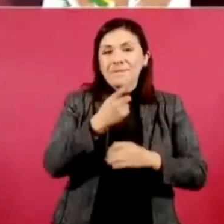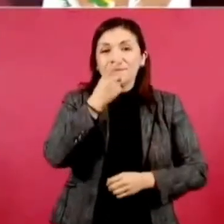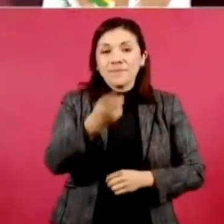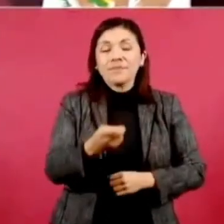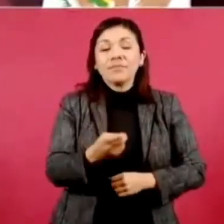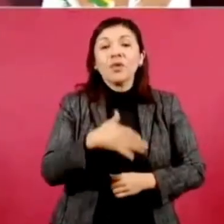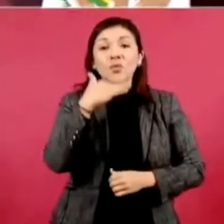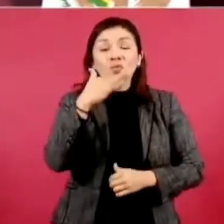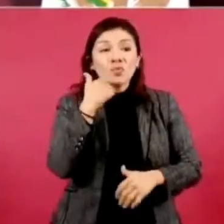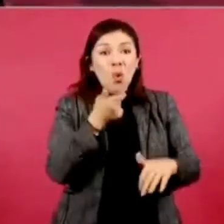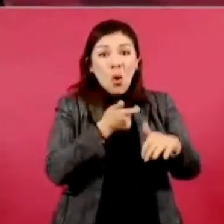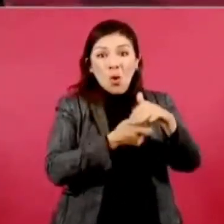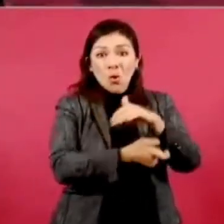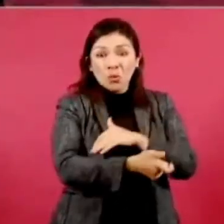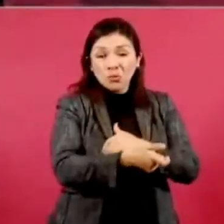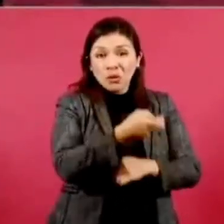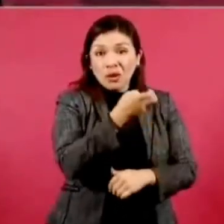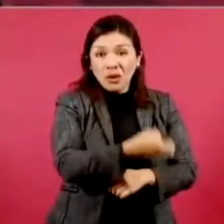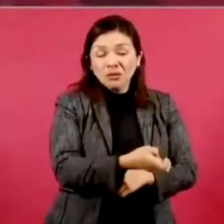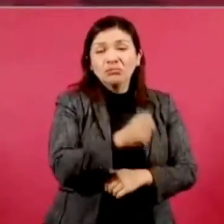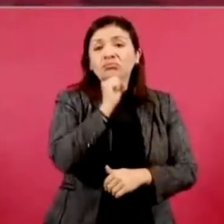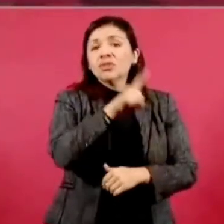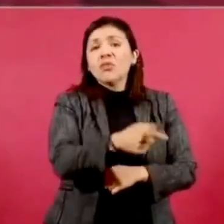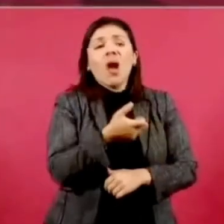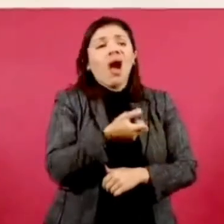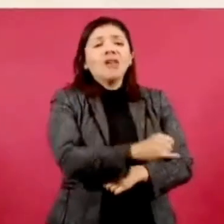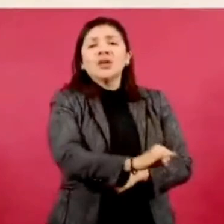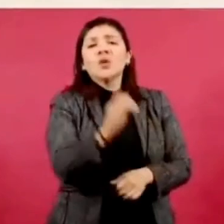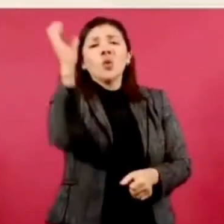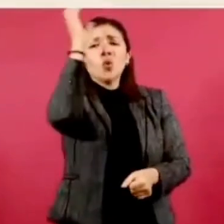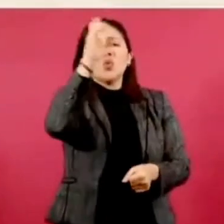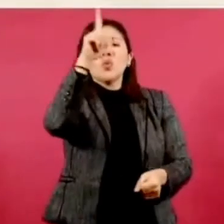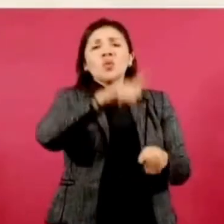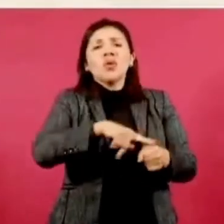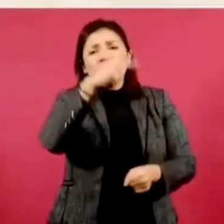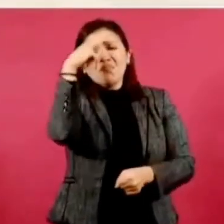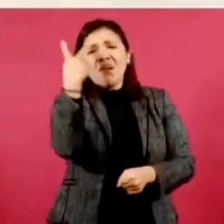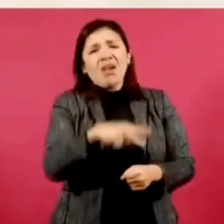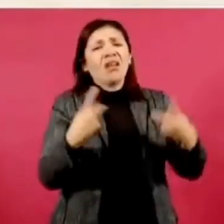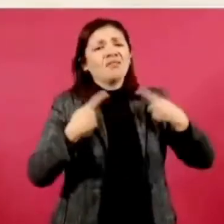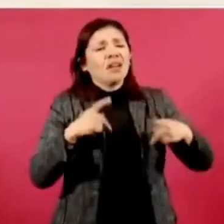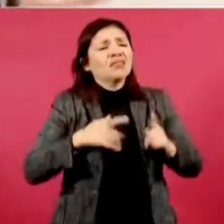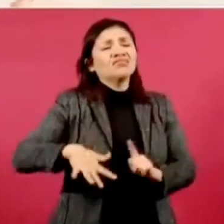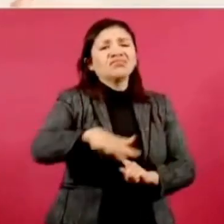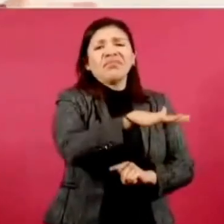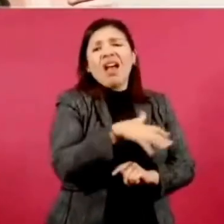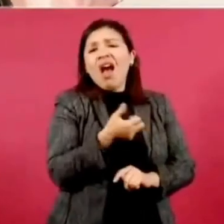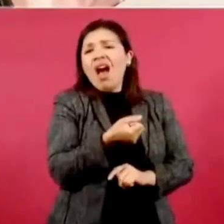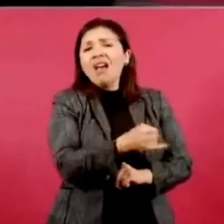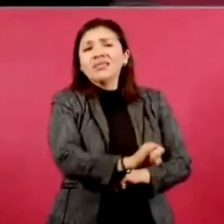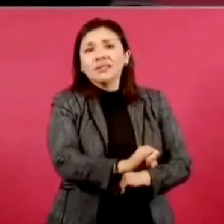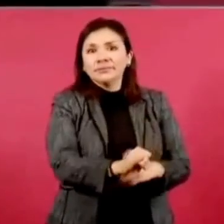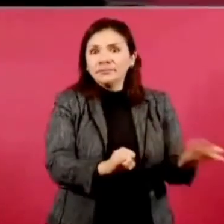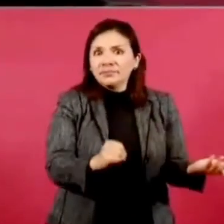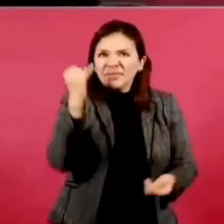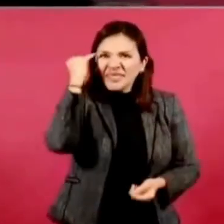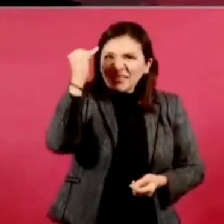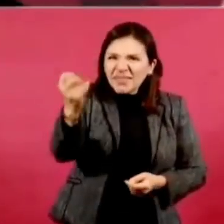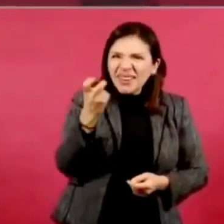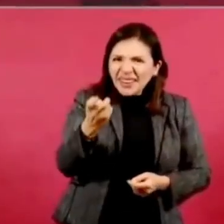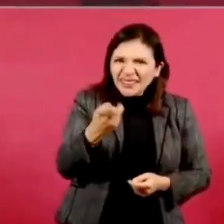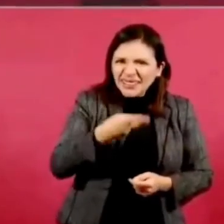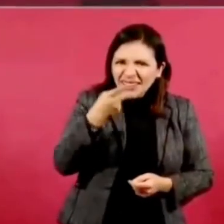la corrupción era parte de la cultura del pueblo de México. Fíjense cómo andábamos